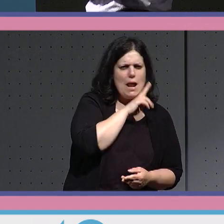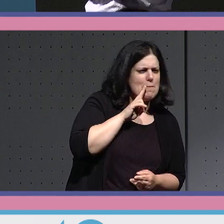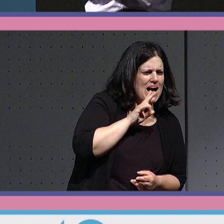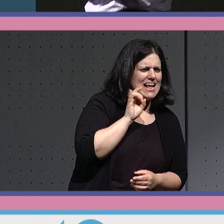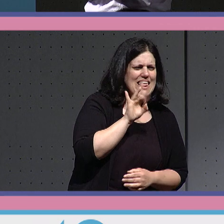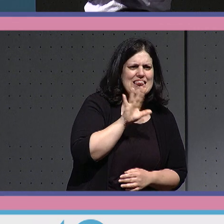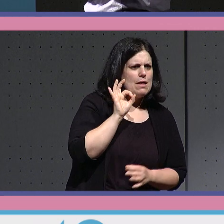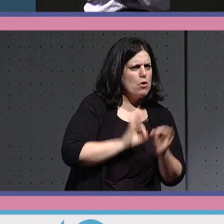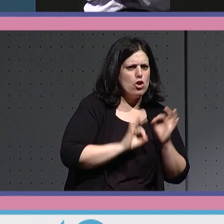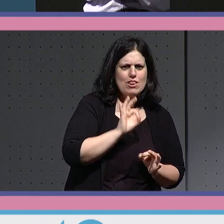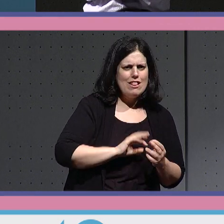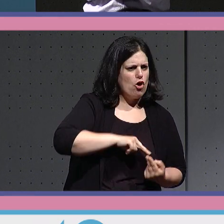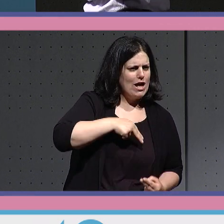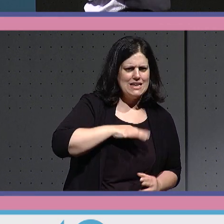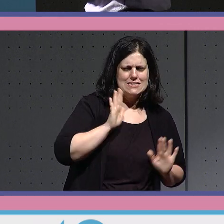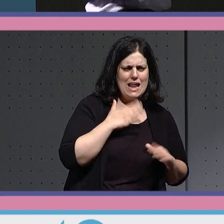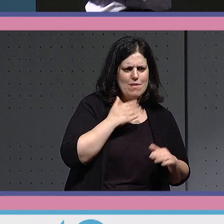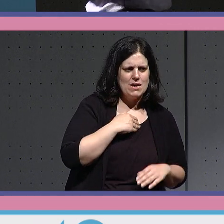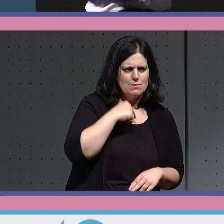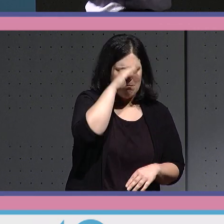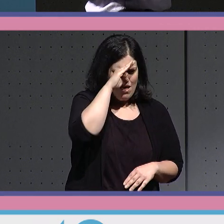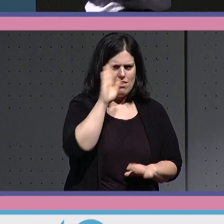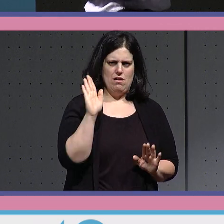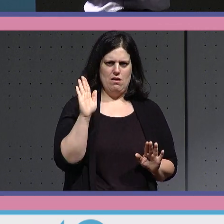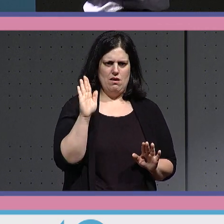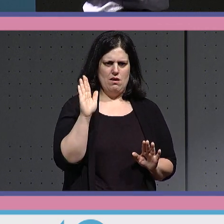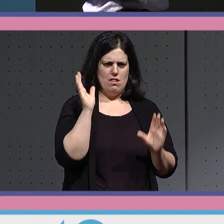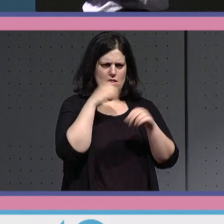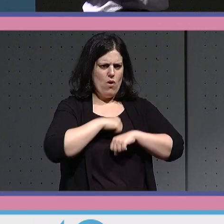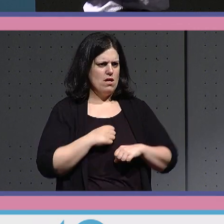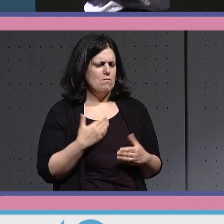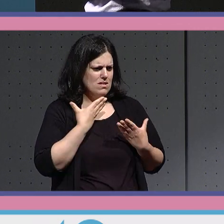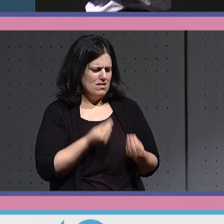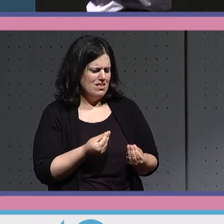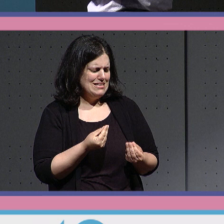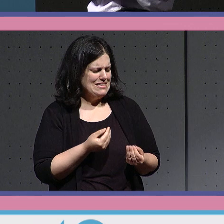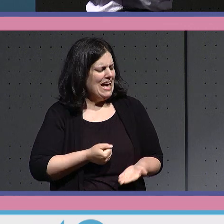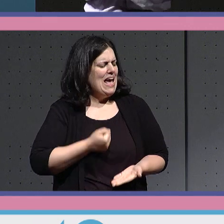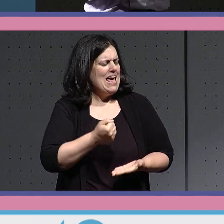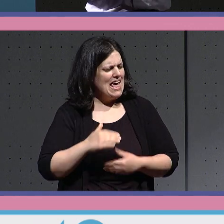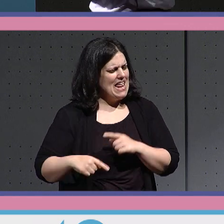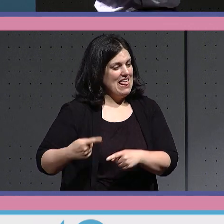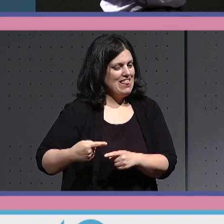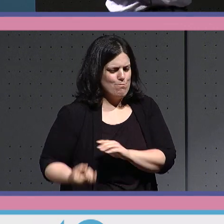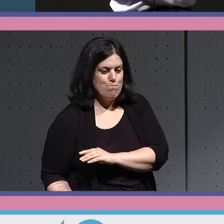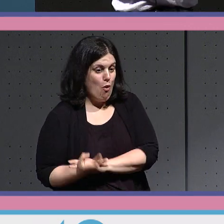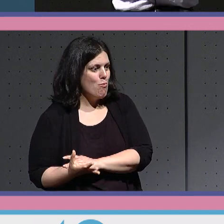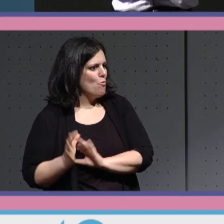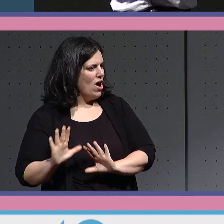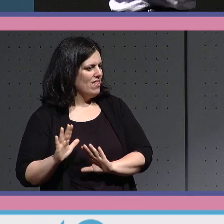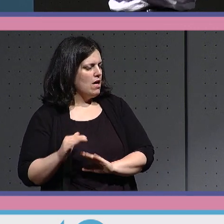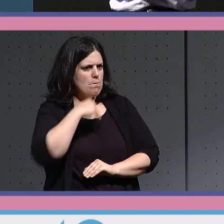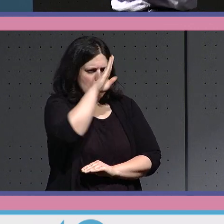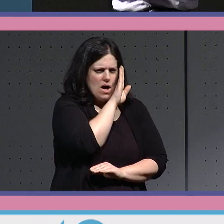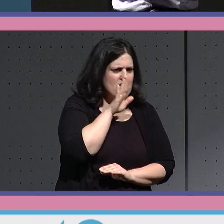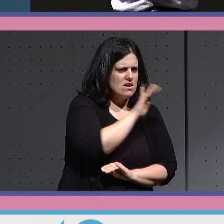siendo heredada, a veces el padre no tiene nada. Porque hay otras cosas que no entendemos, interacción con los